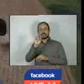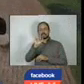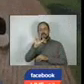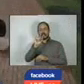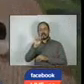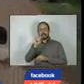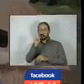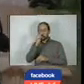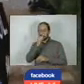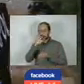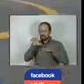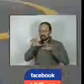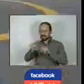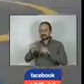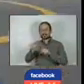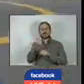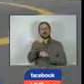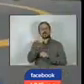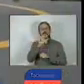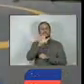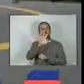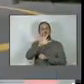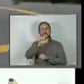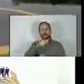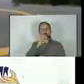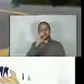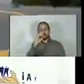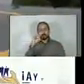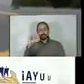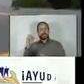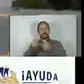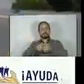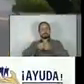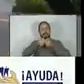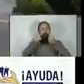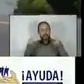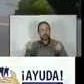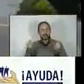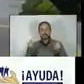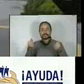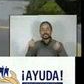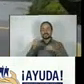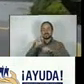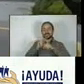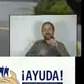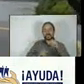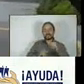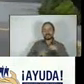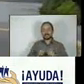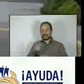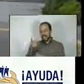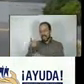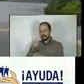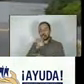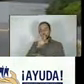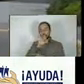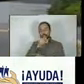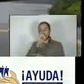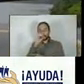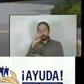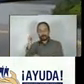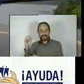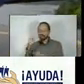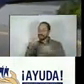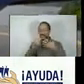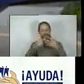con un valor de 5 mil millones de dólares, más de 8 mil armas de fuego ilícitas